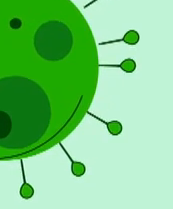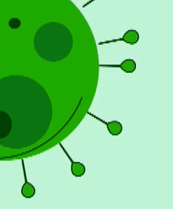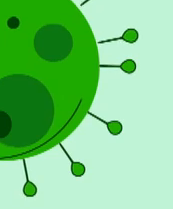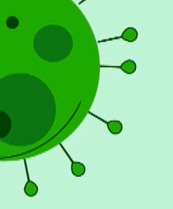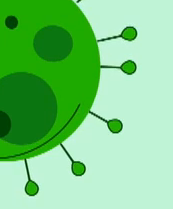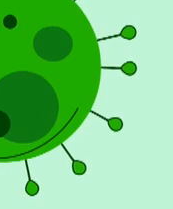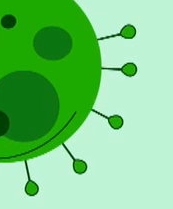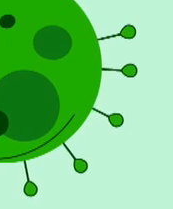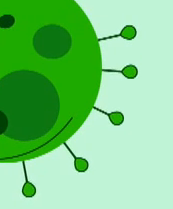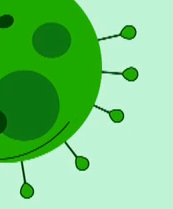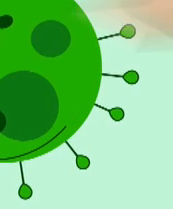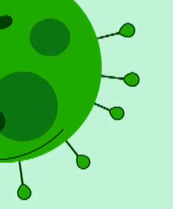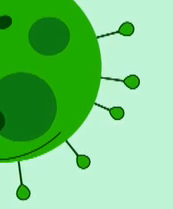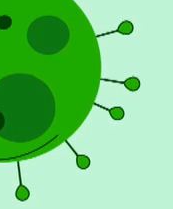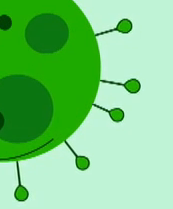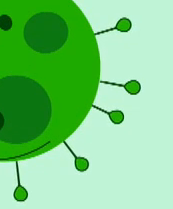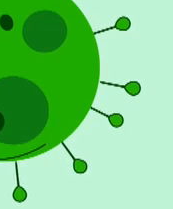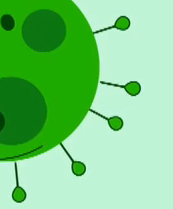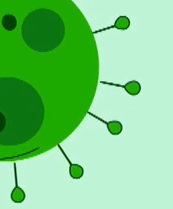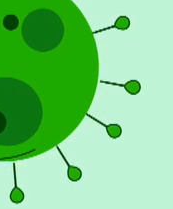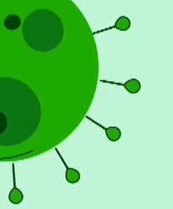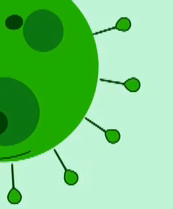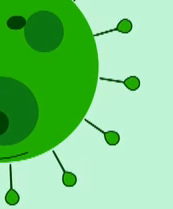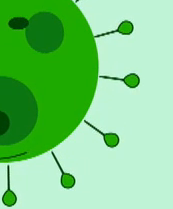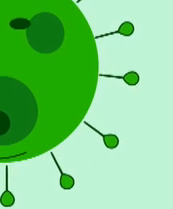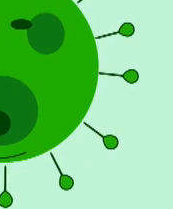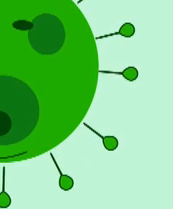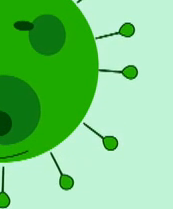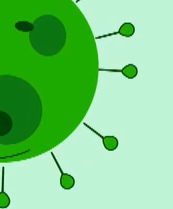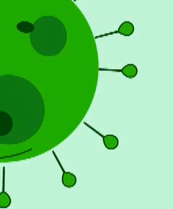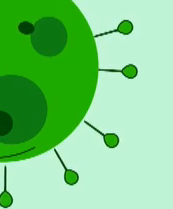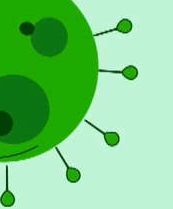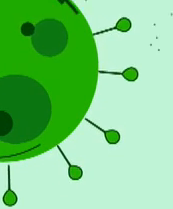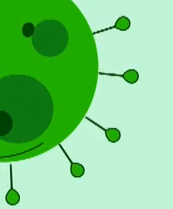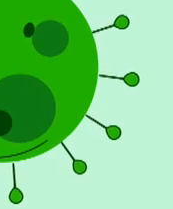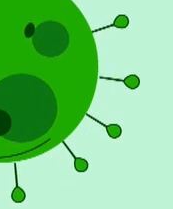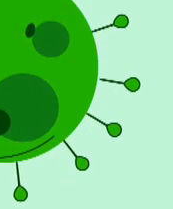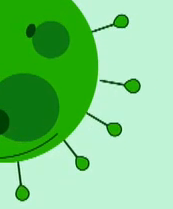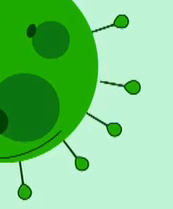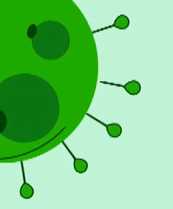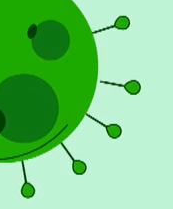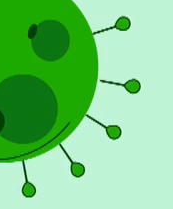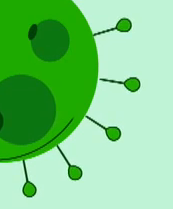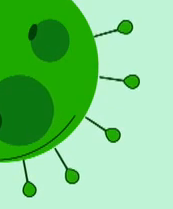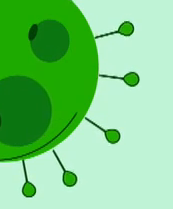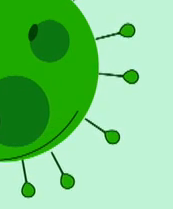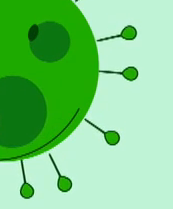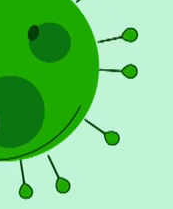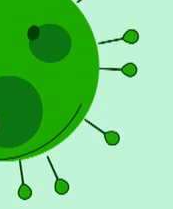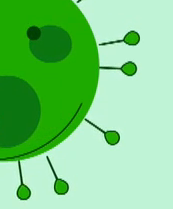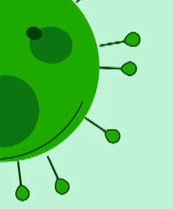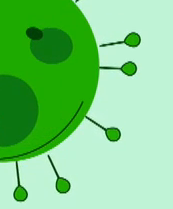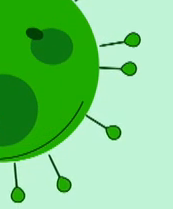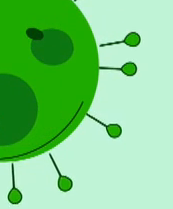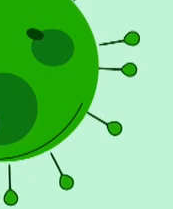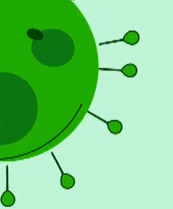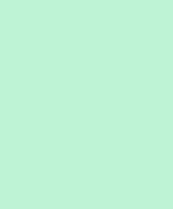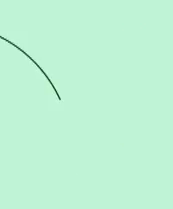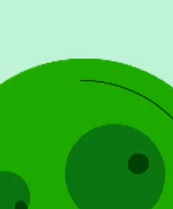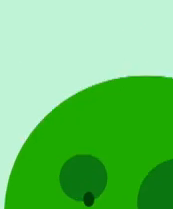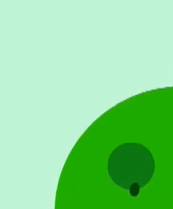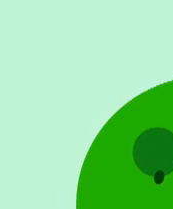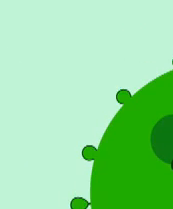propagarse de persona a persona a través de las gotículas procedentes de la nariz o la boca que salen despedidas cuando una persona infectada tose